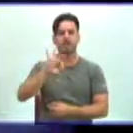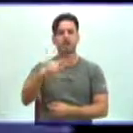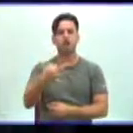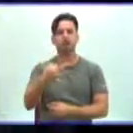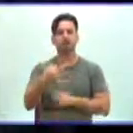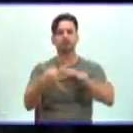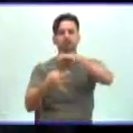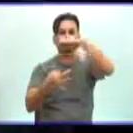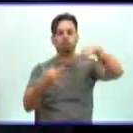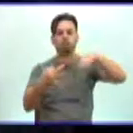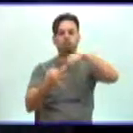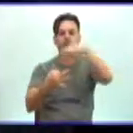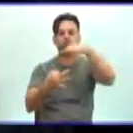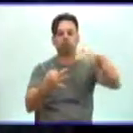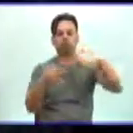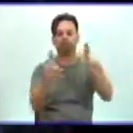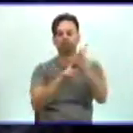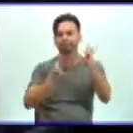todo momento.